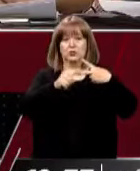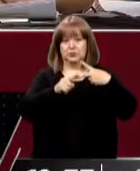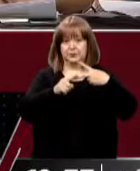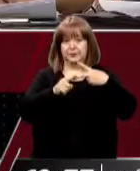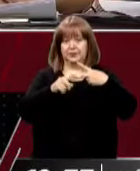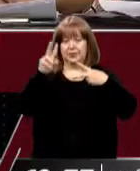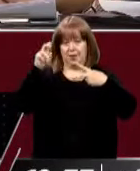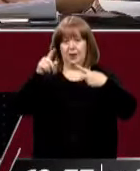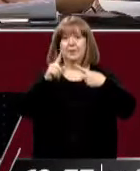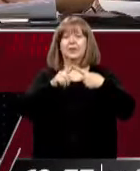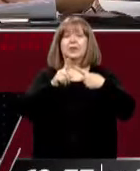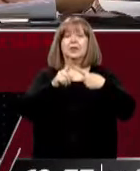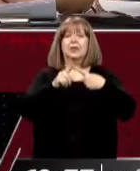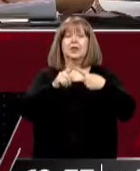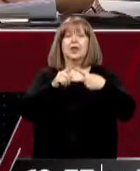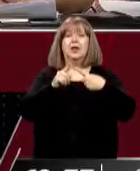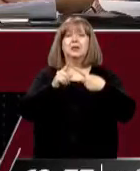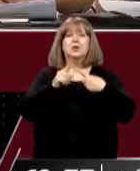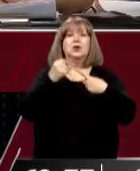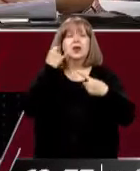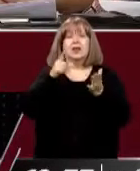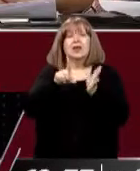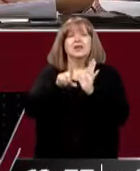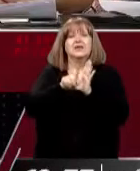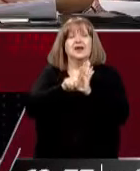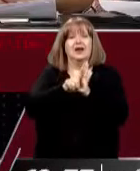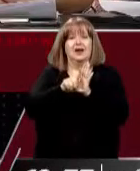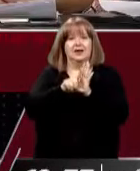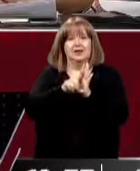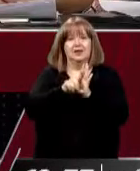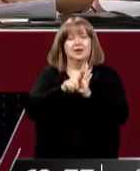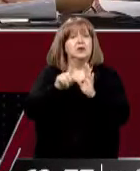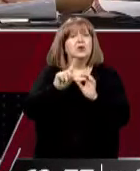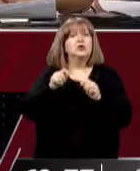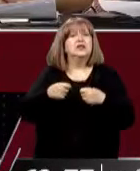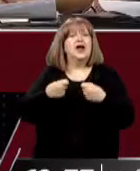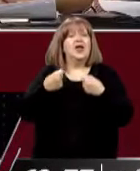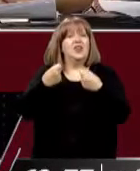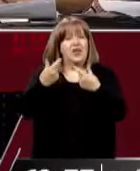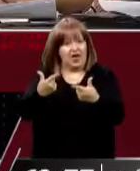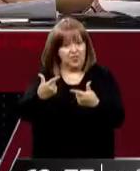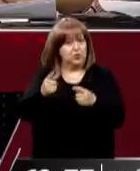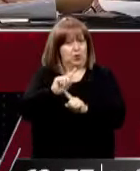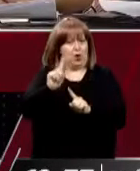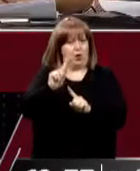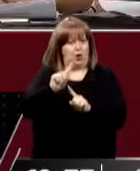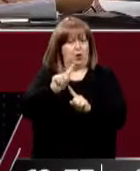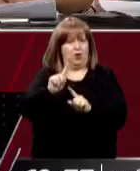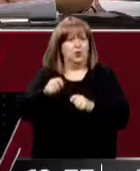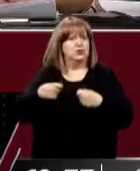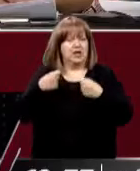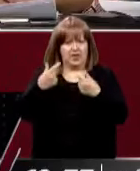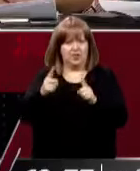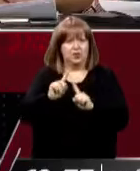es los conceptos jurídicos. No se ha cedido, no se ha otorgado, no se ha